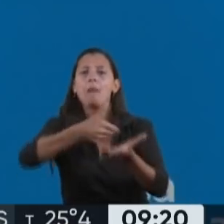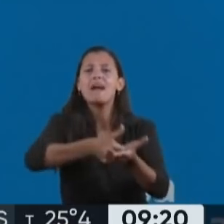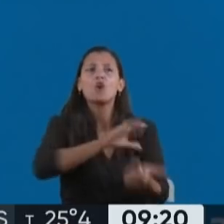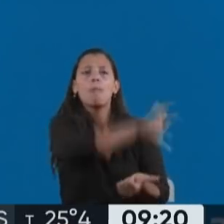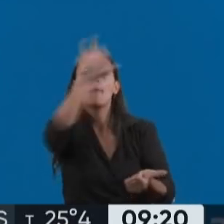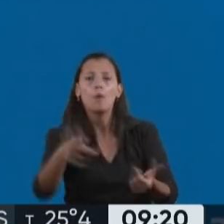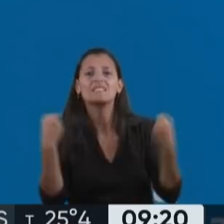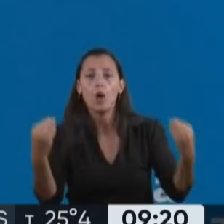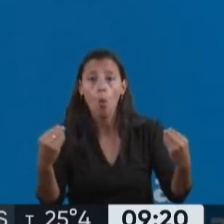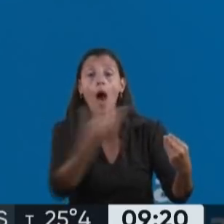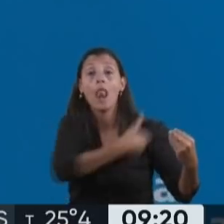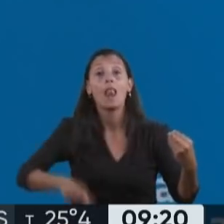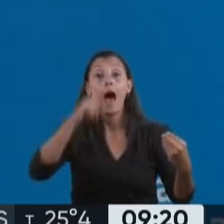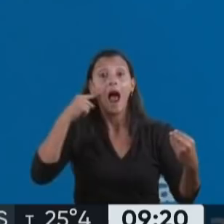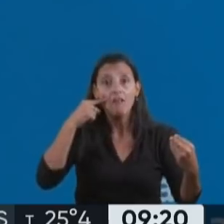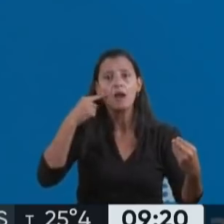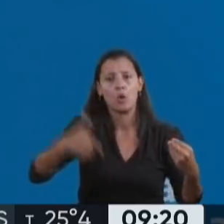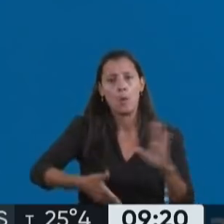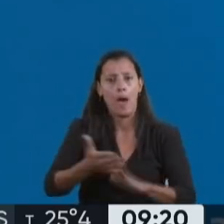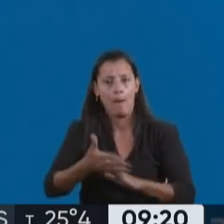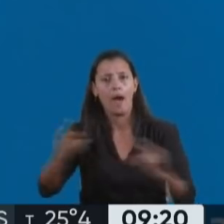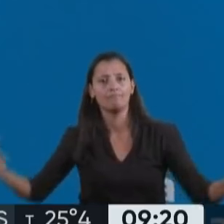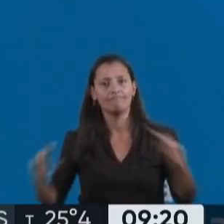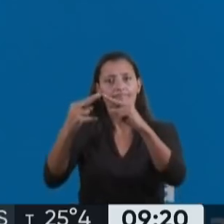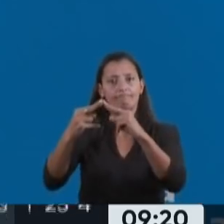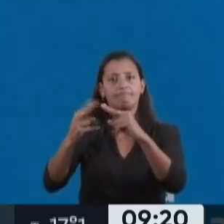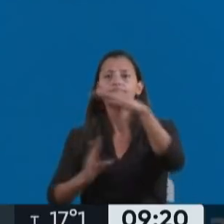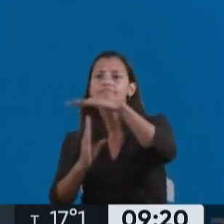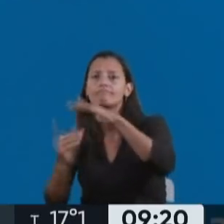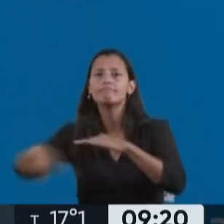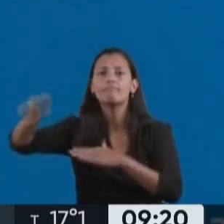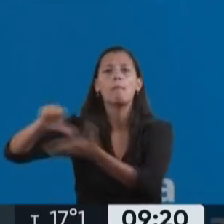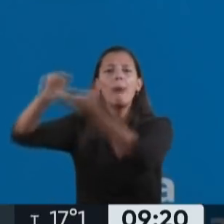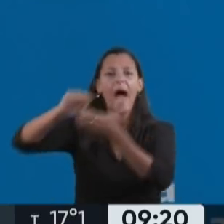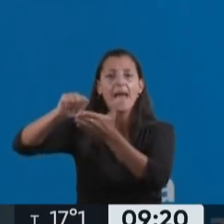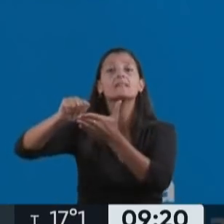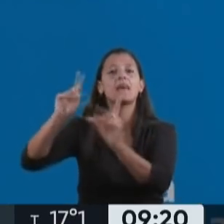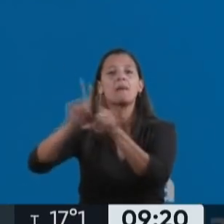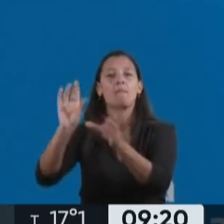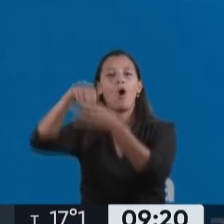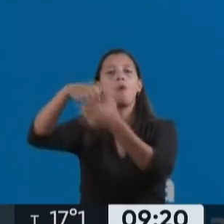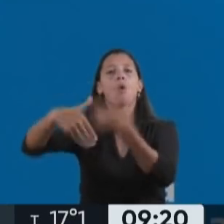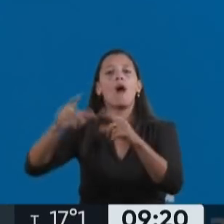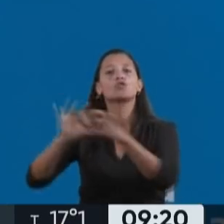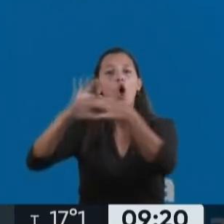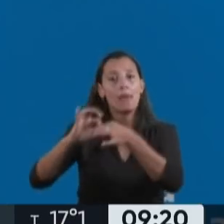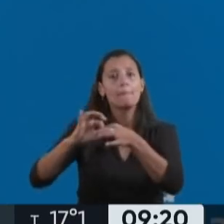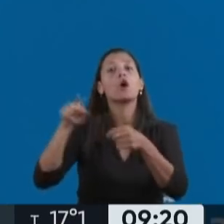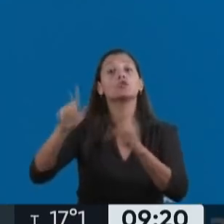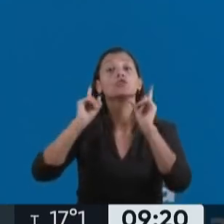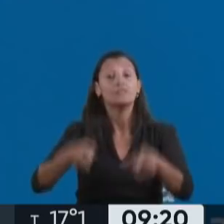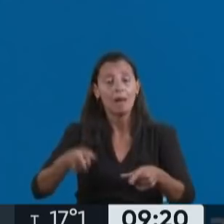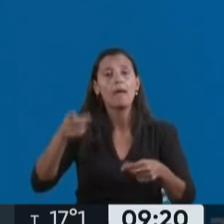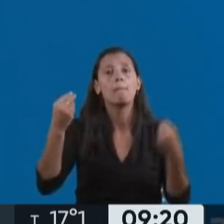y el presidente Fernández va a estar encontrándose con los líderes de Estado que participen de la apertura de los Juegos Olímpicos y también con Xi